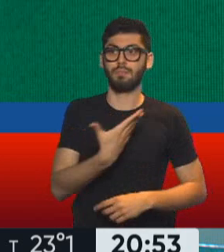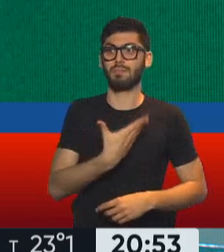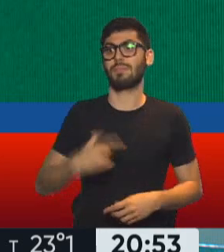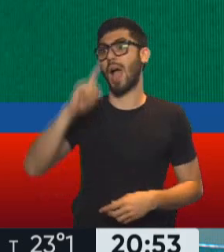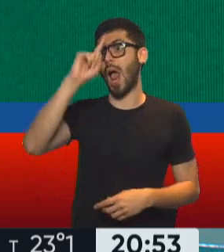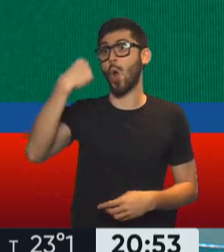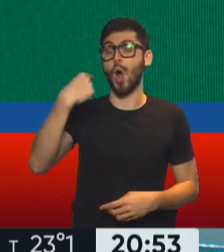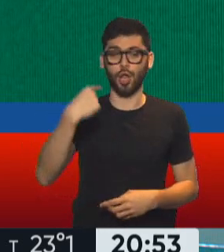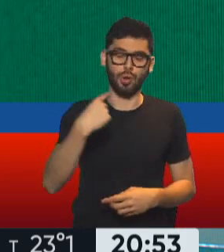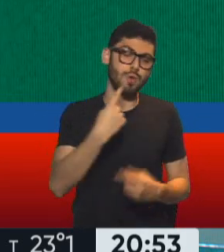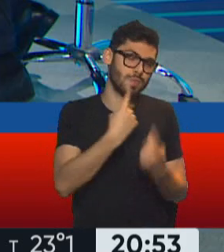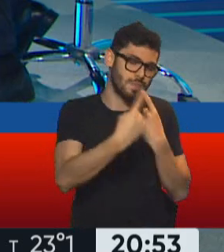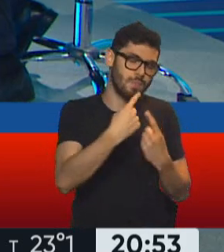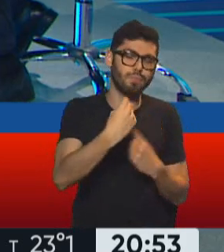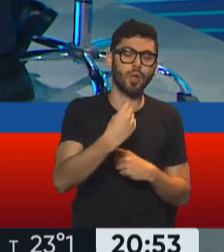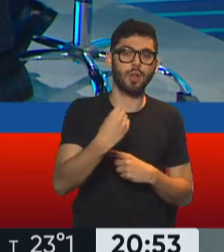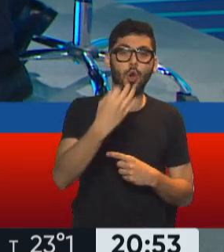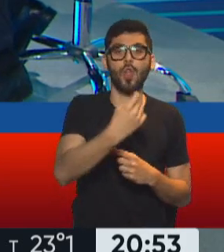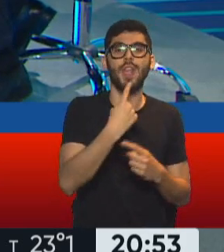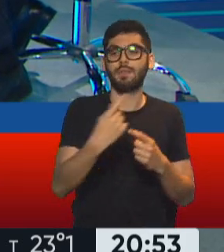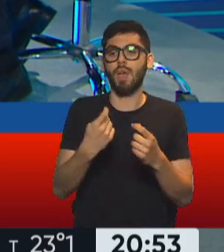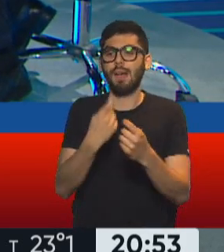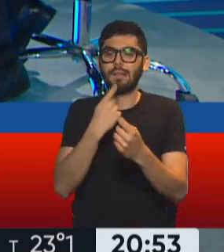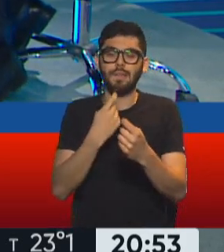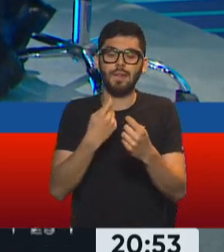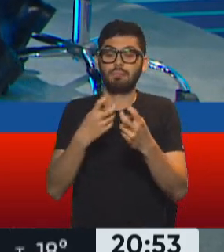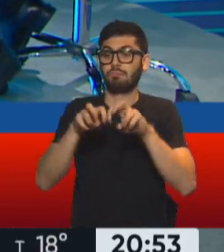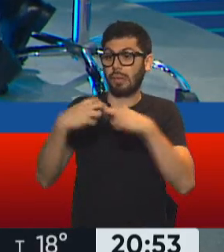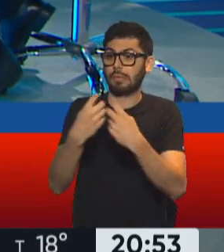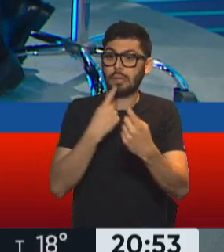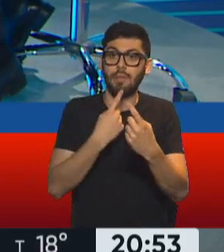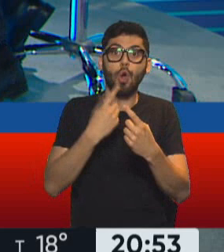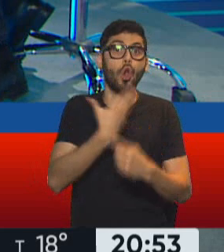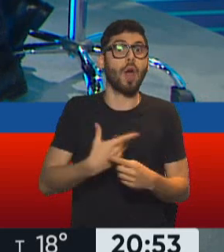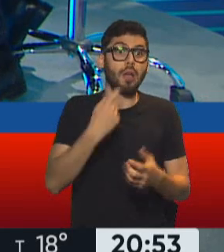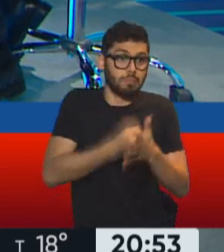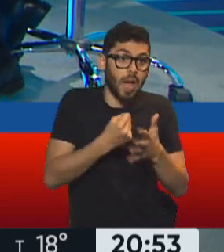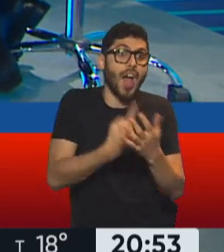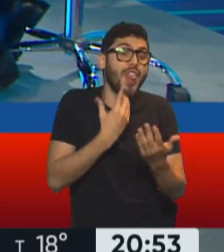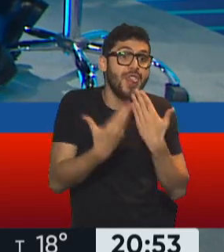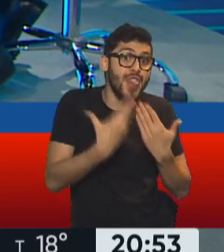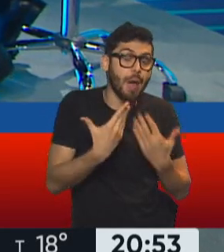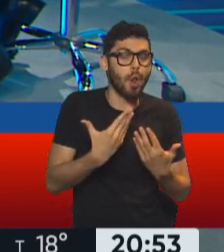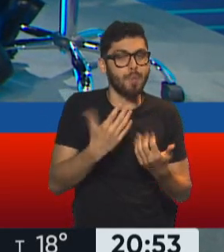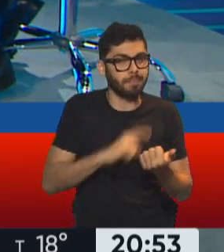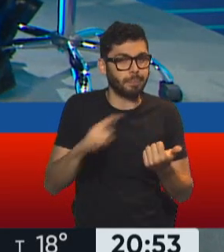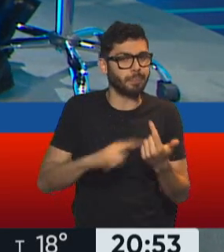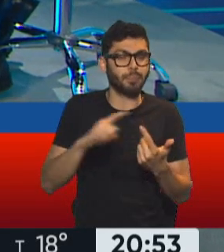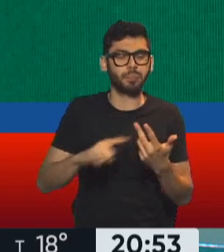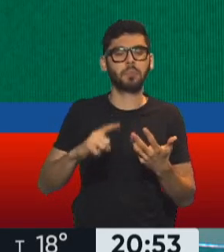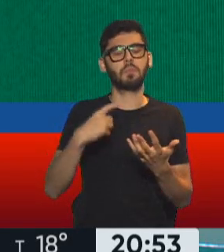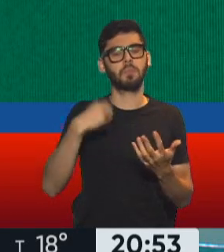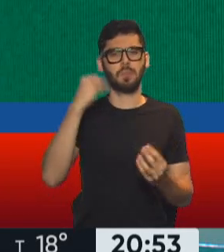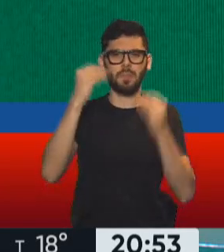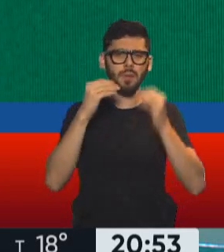momento, porque recién mencionó las negociaciones infructuosas, ¿no? Esta tendencia al diálogo que tiene el gobierno del Frente de Todos, y la verdad que es muy preocupante lo